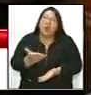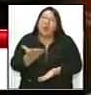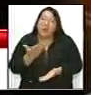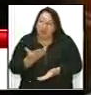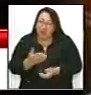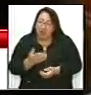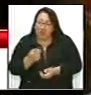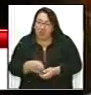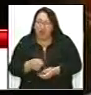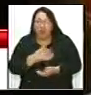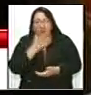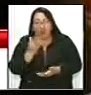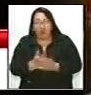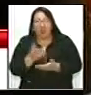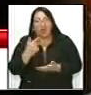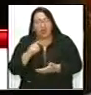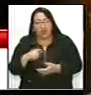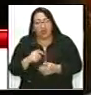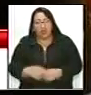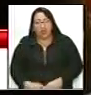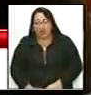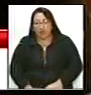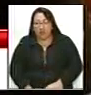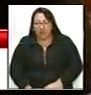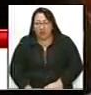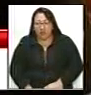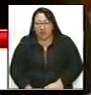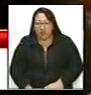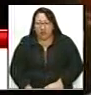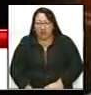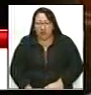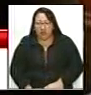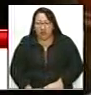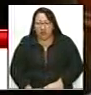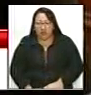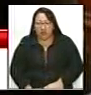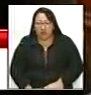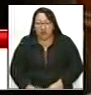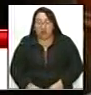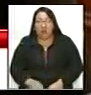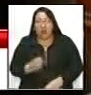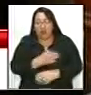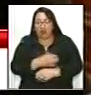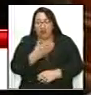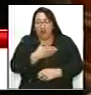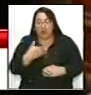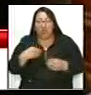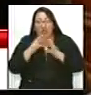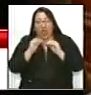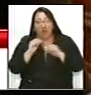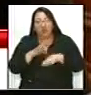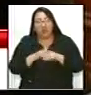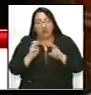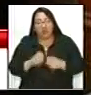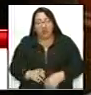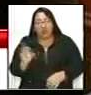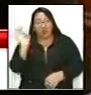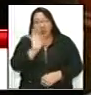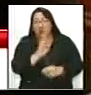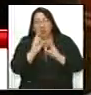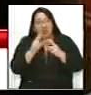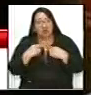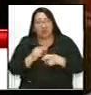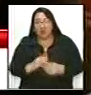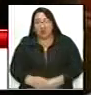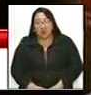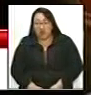Salgado, que acá hay un problema, que necesitamos que usted, como presidente del Congreso, en aquella época se pronuncie. Nunca tuvimos